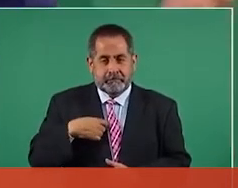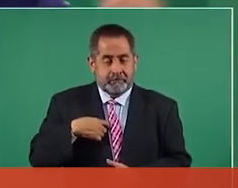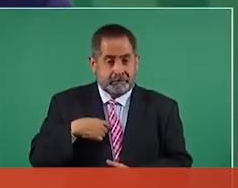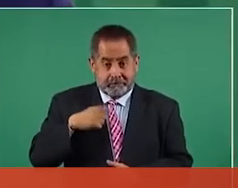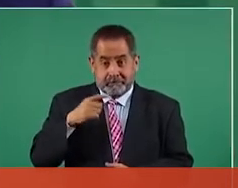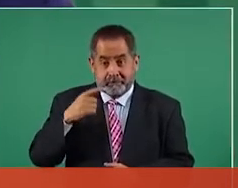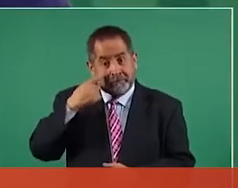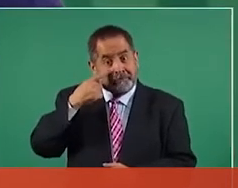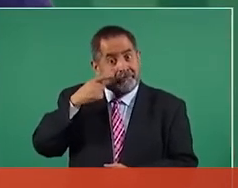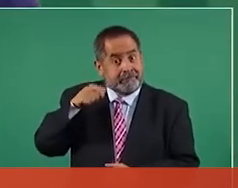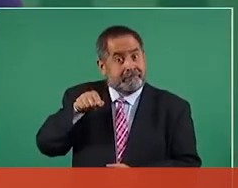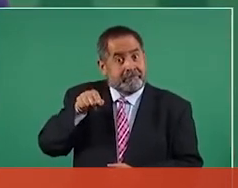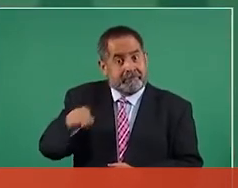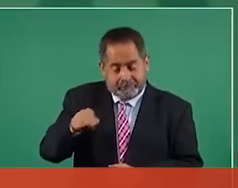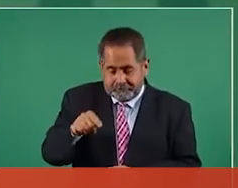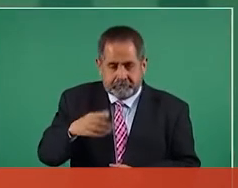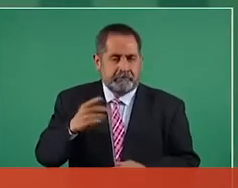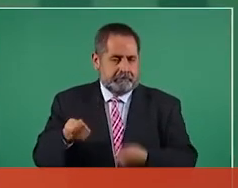grabaciones